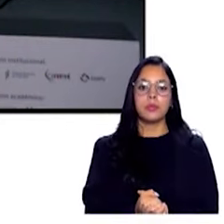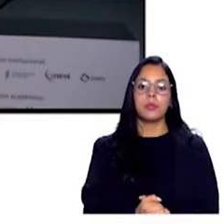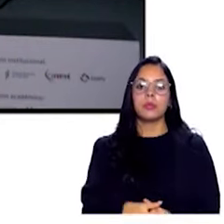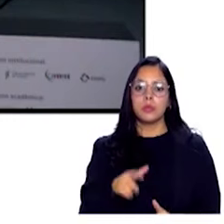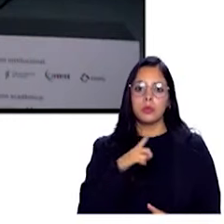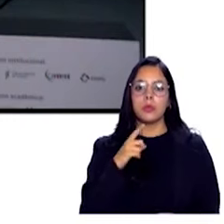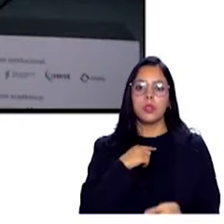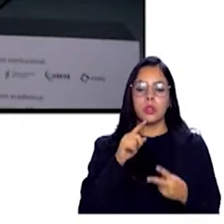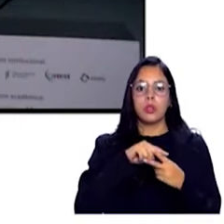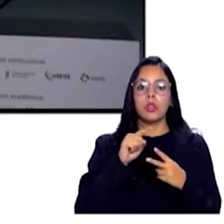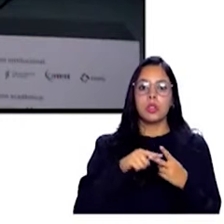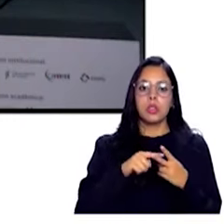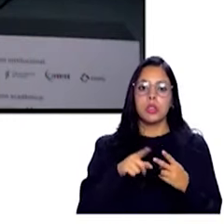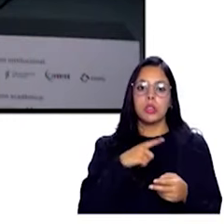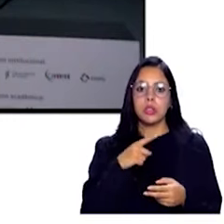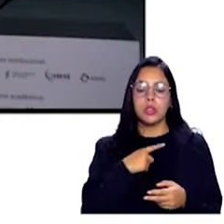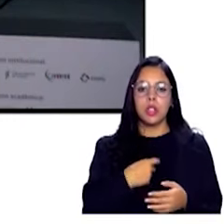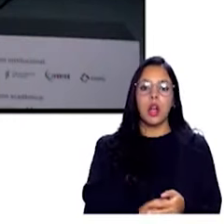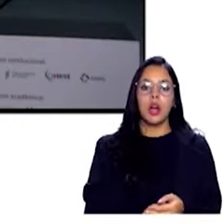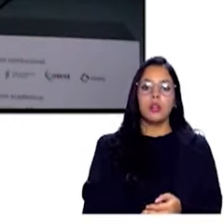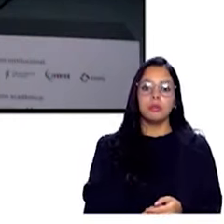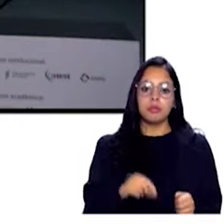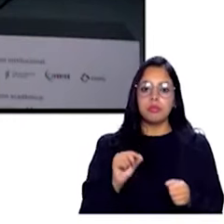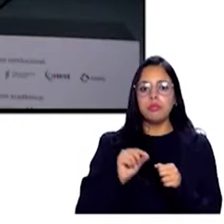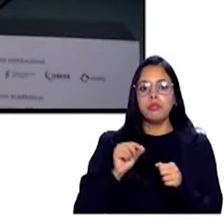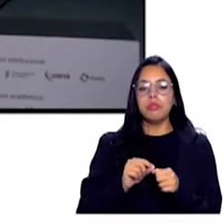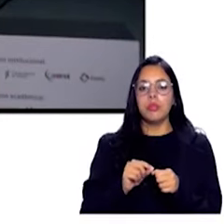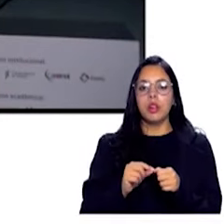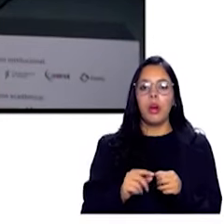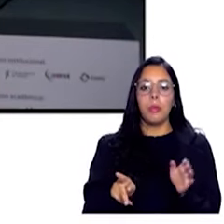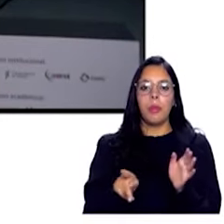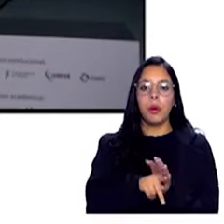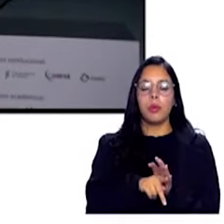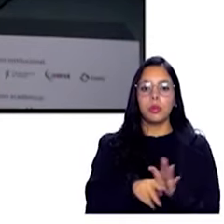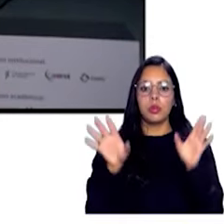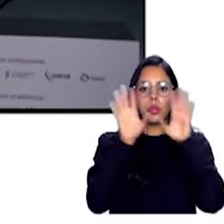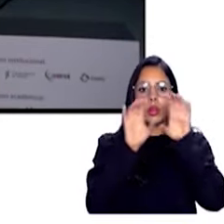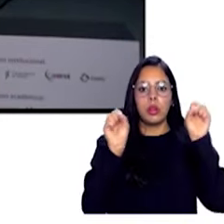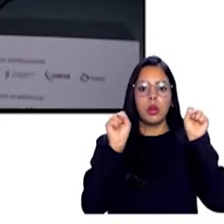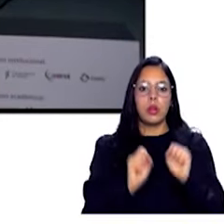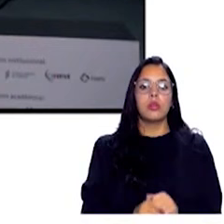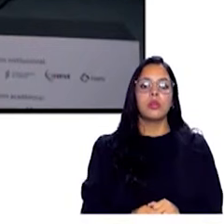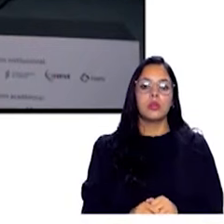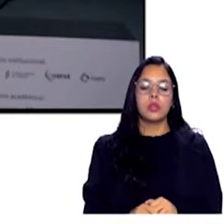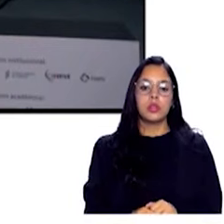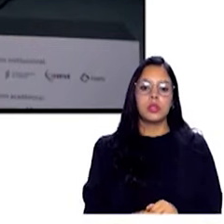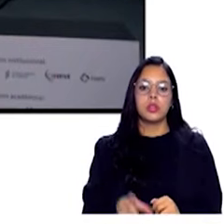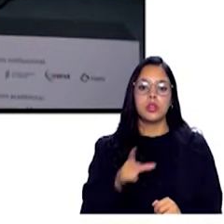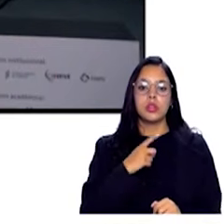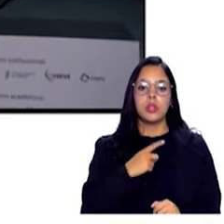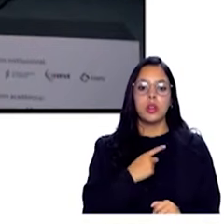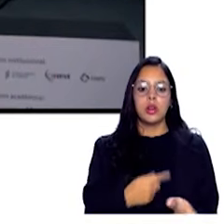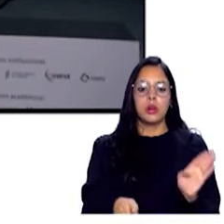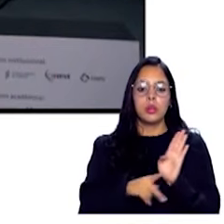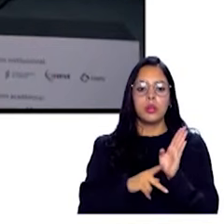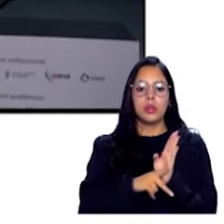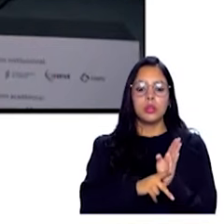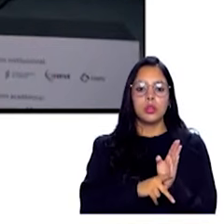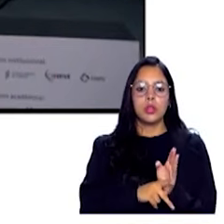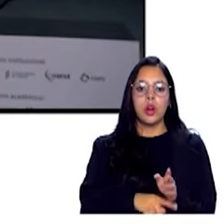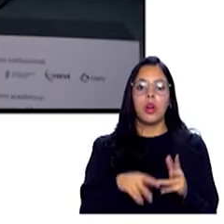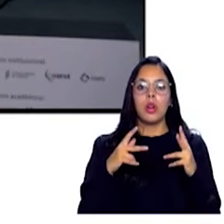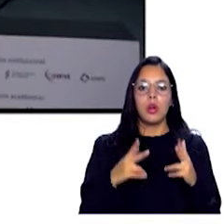tribunales superiores principio de igad ciud y principio segu jurídica el